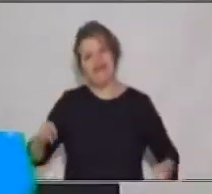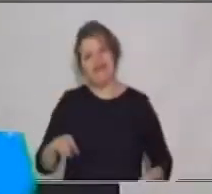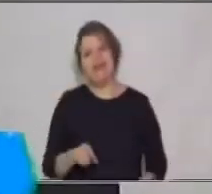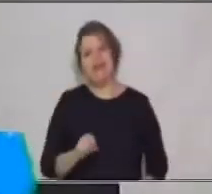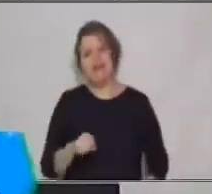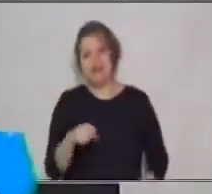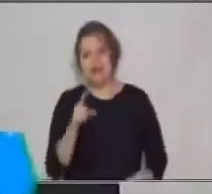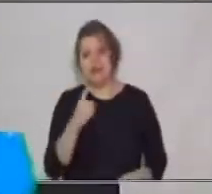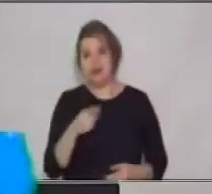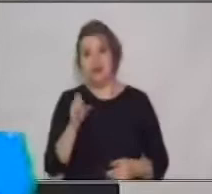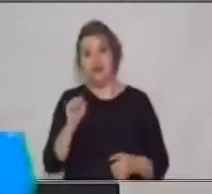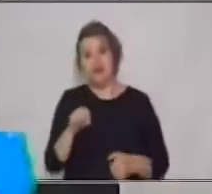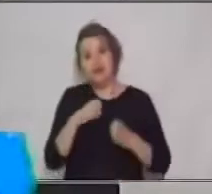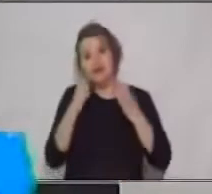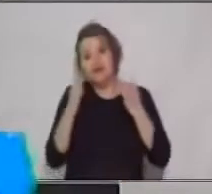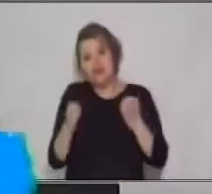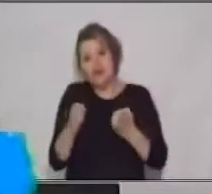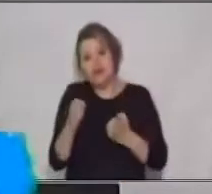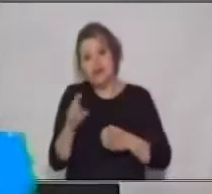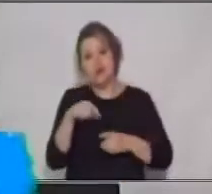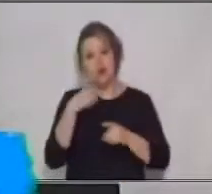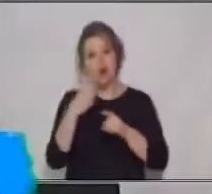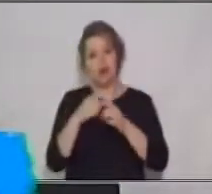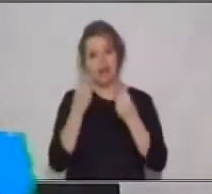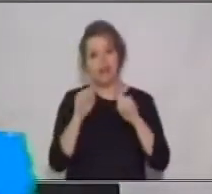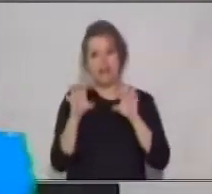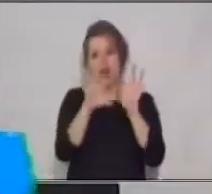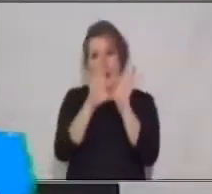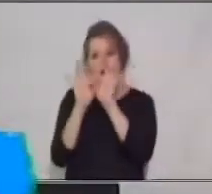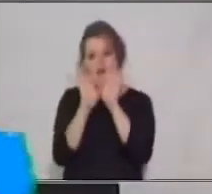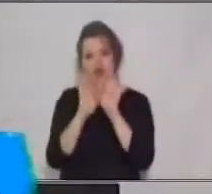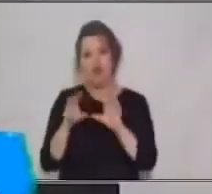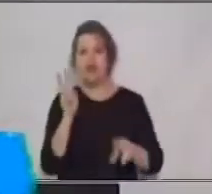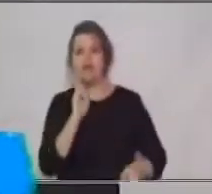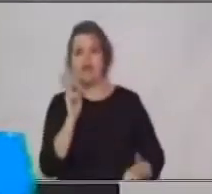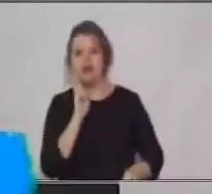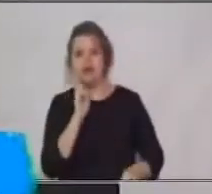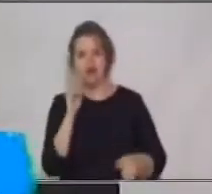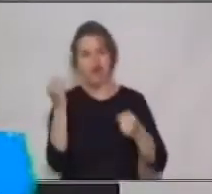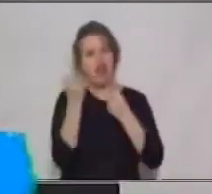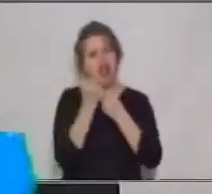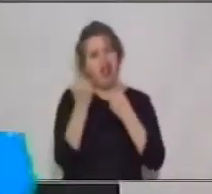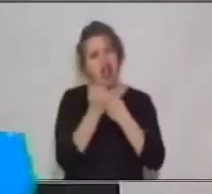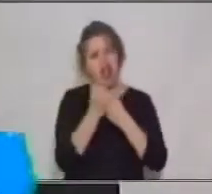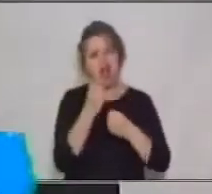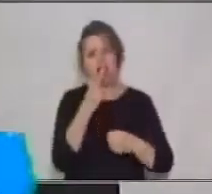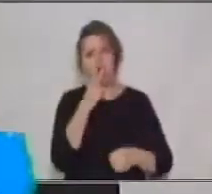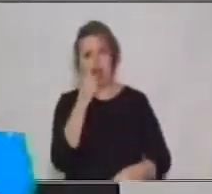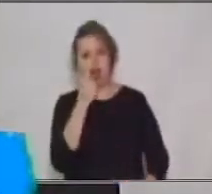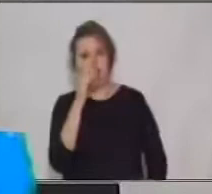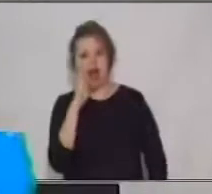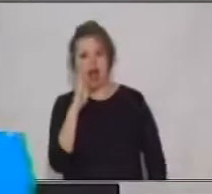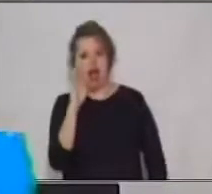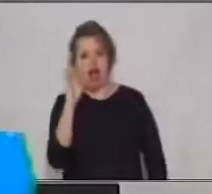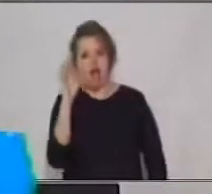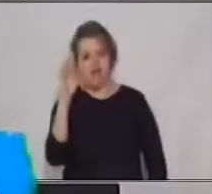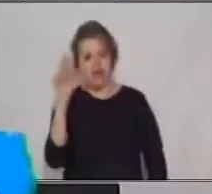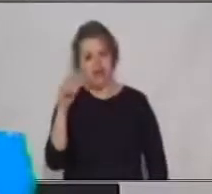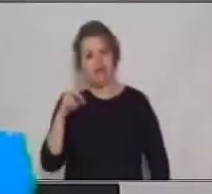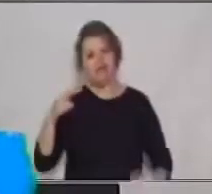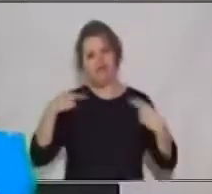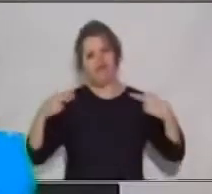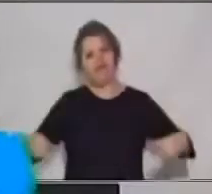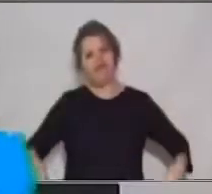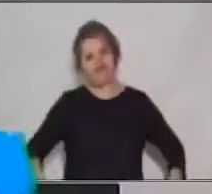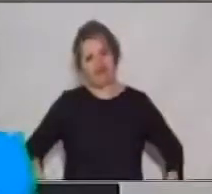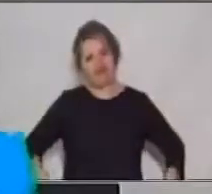un verboide. Por lo tanto, cuando se hace esa unión del verbo auxiliar haber con el participio, automáticamente